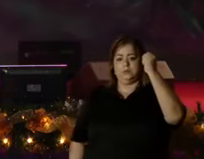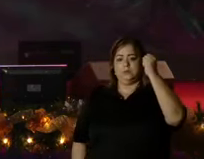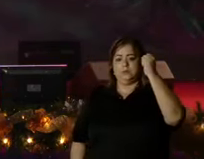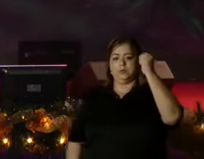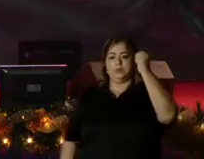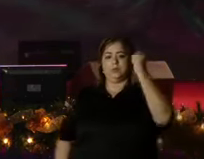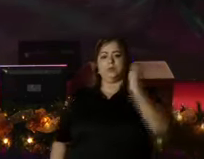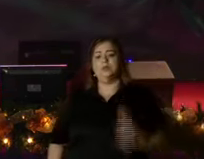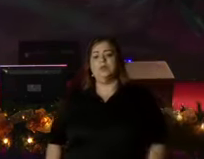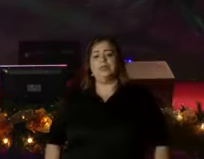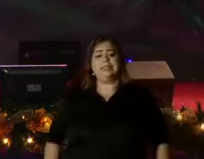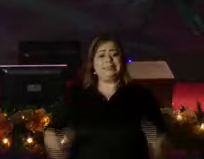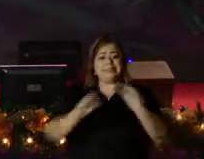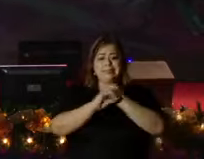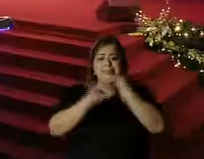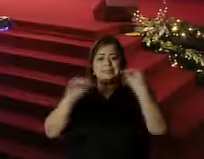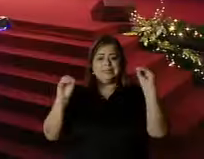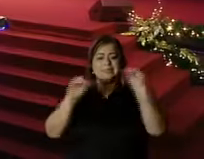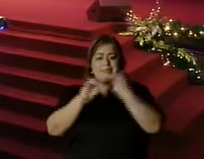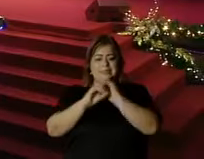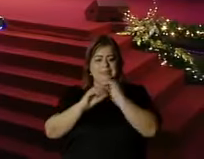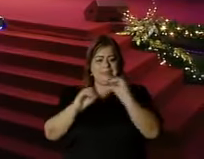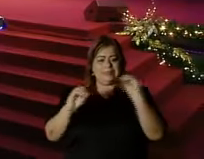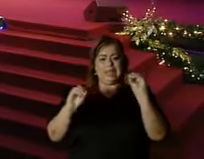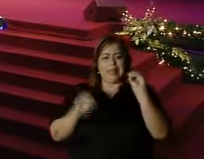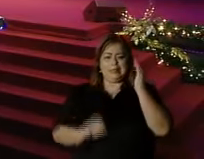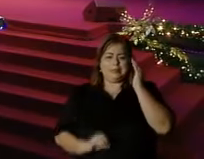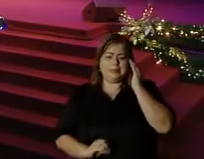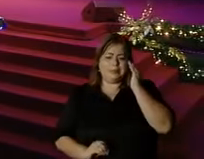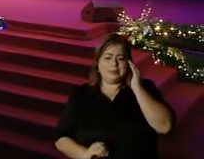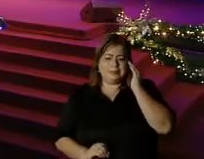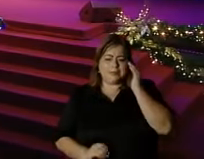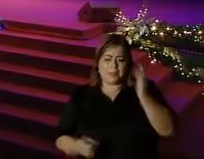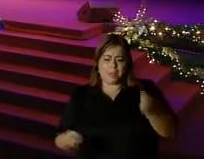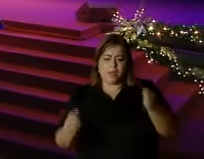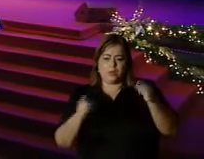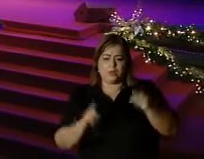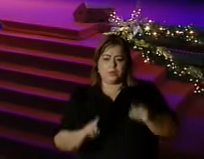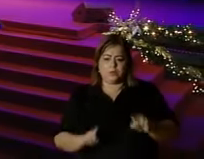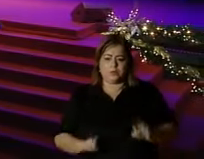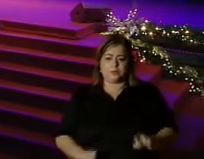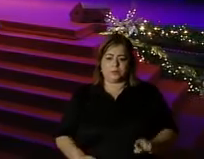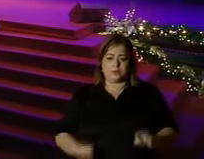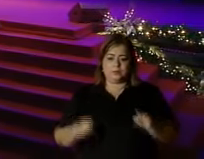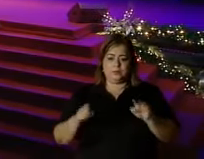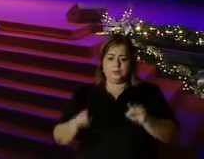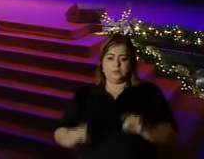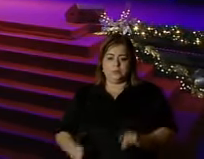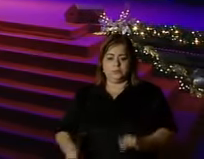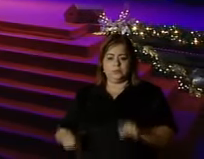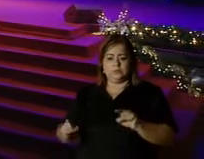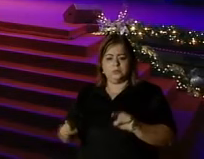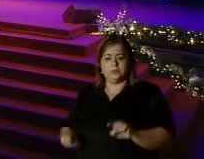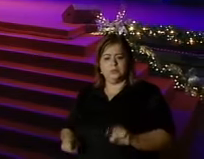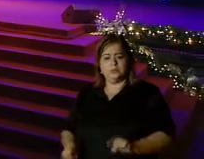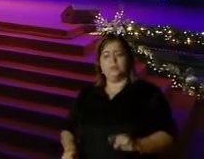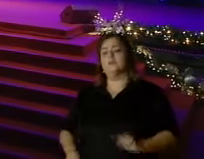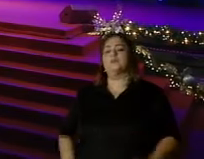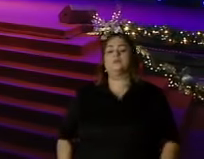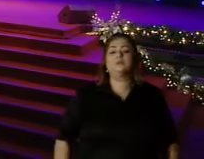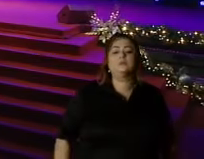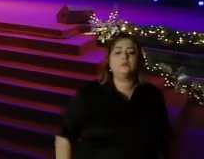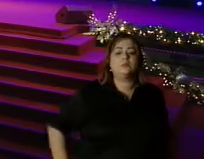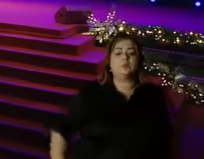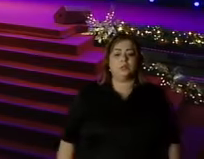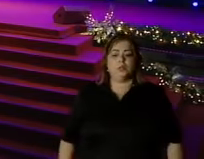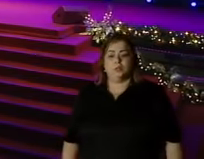Y que nadie tome en cuenta mi buen obrar. De